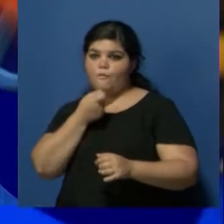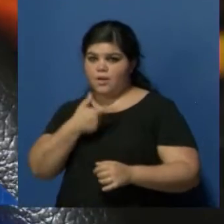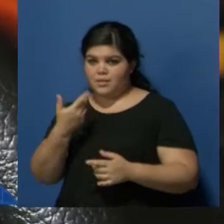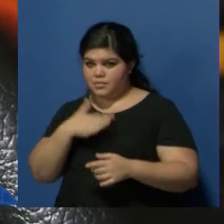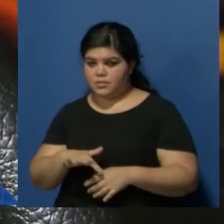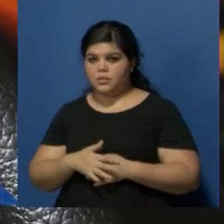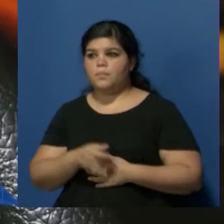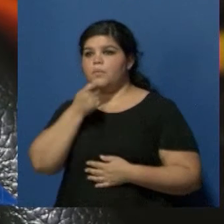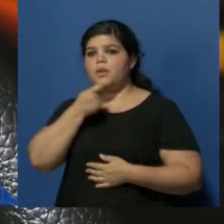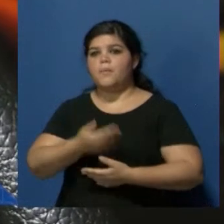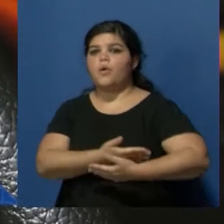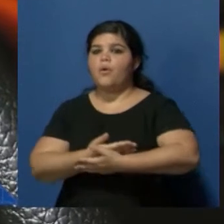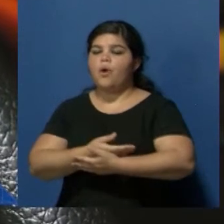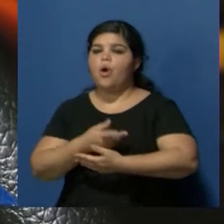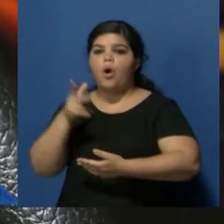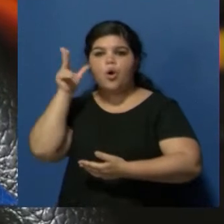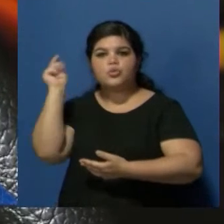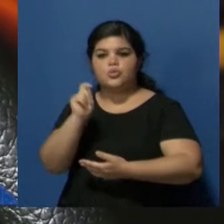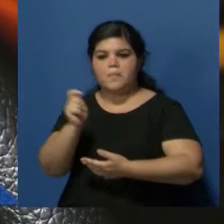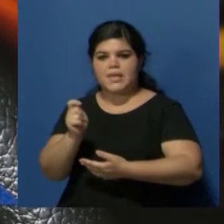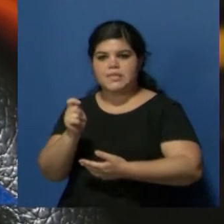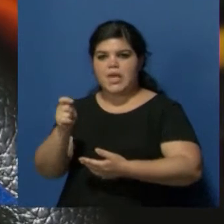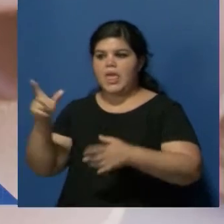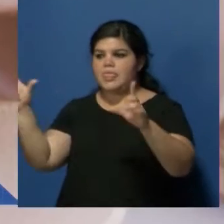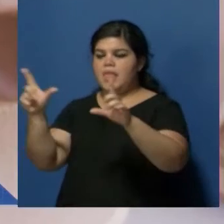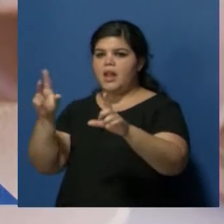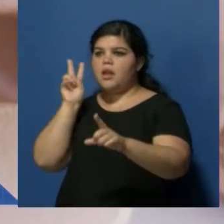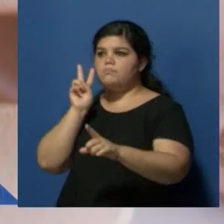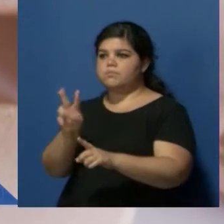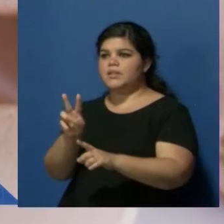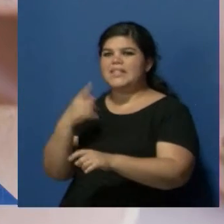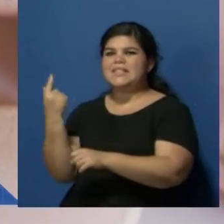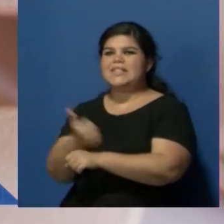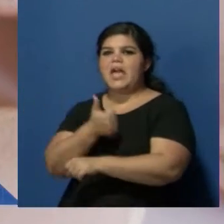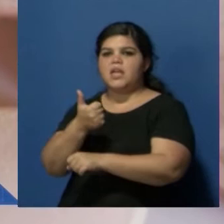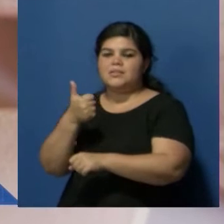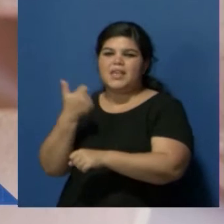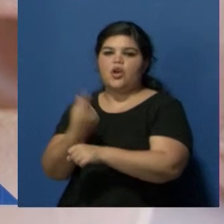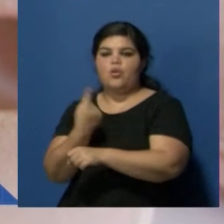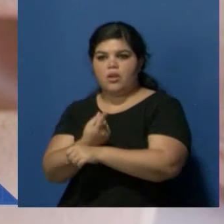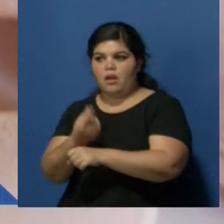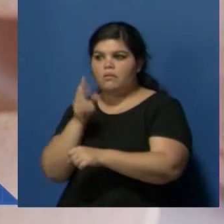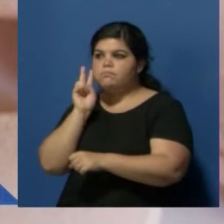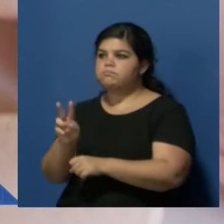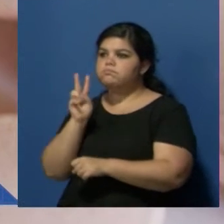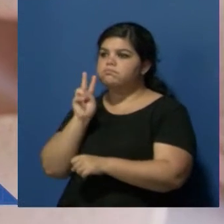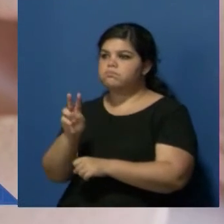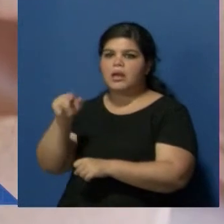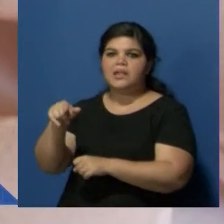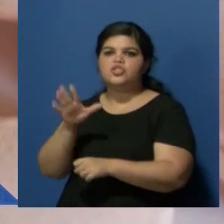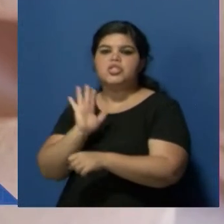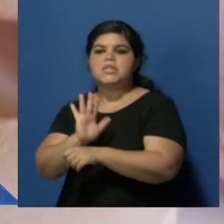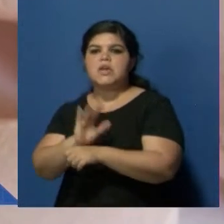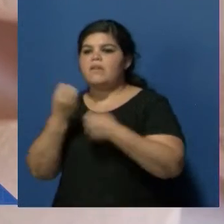a un bebé de 8 meses, 6 horas frente a un televisor, ¿sí?, lo estamos librando a la nada misma de un